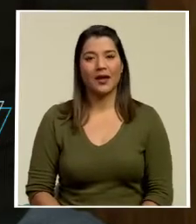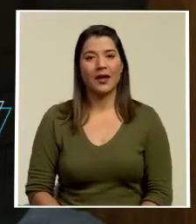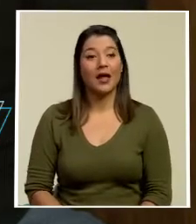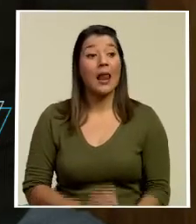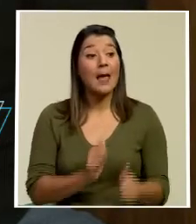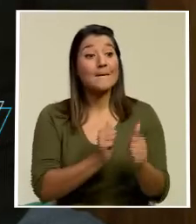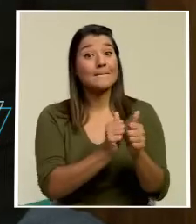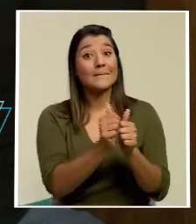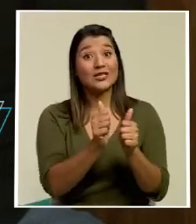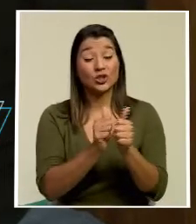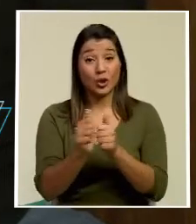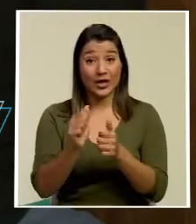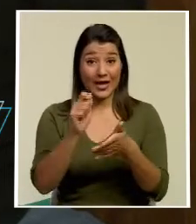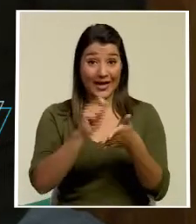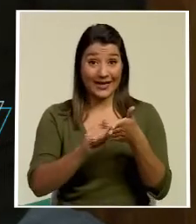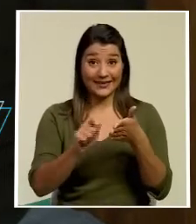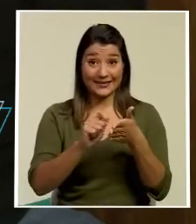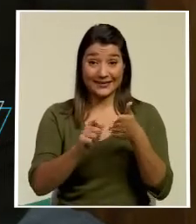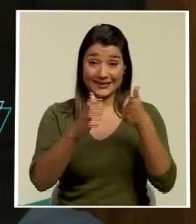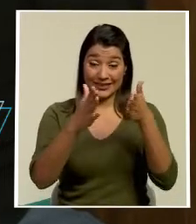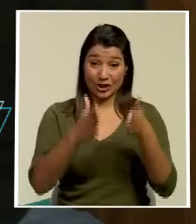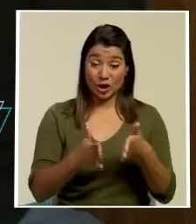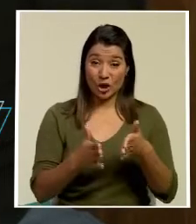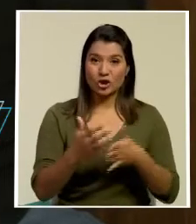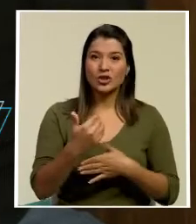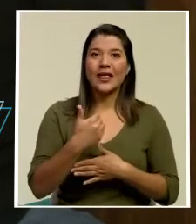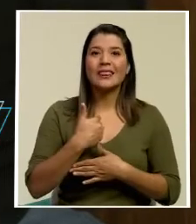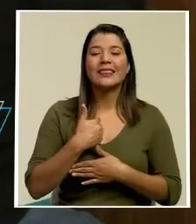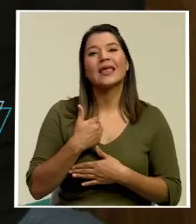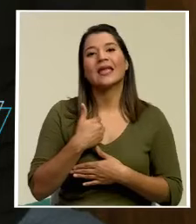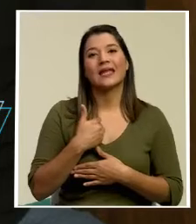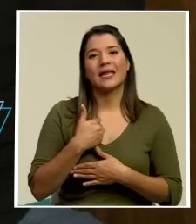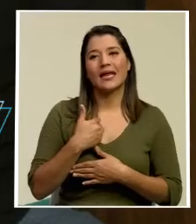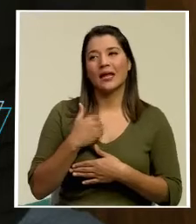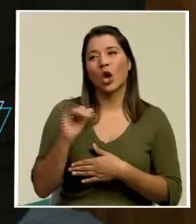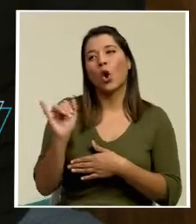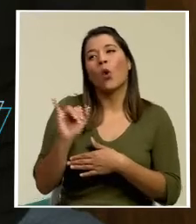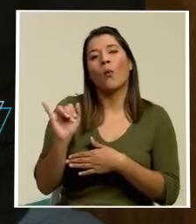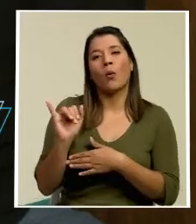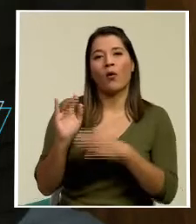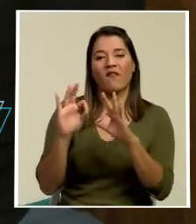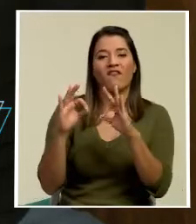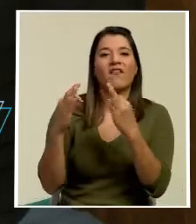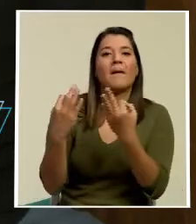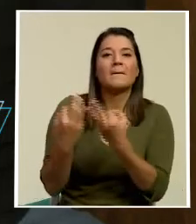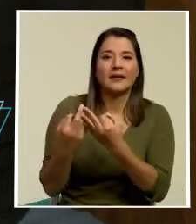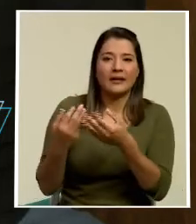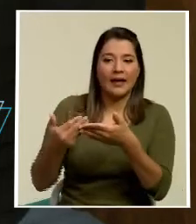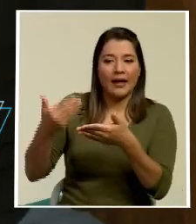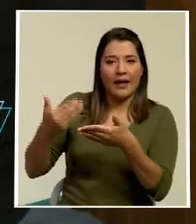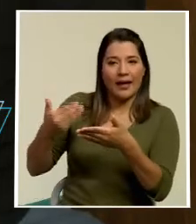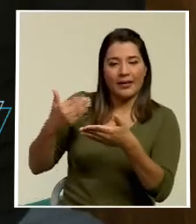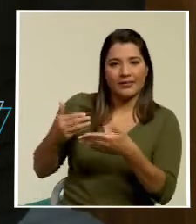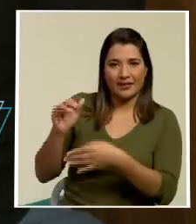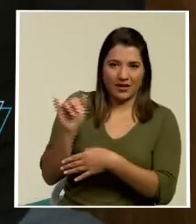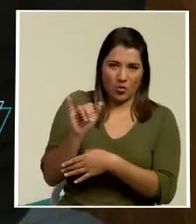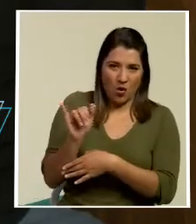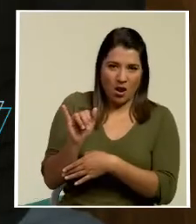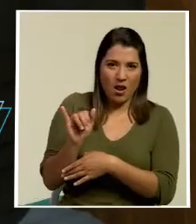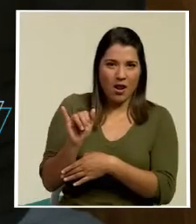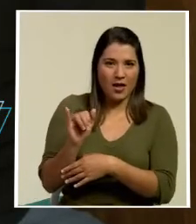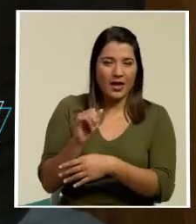mayoría de los escritores tienen un linaje del cual los escritores parten en general de una